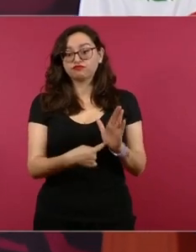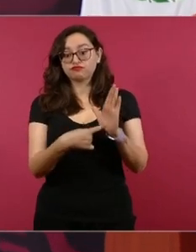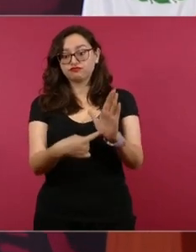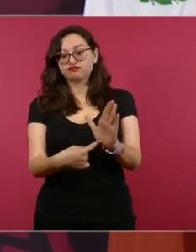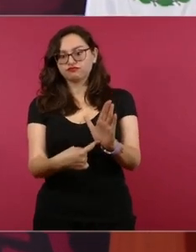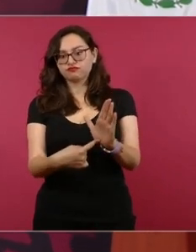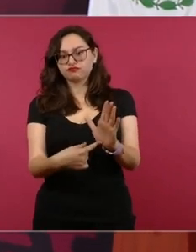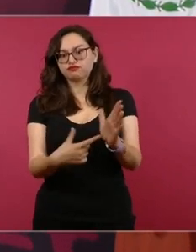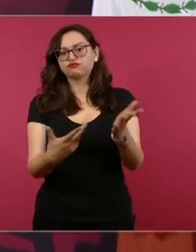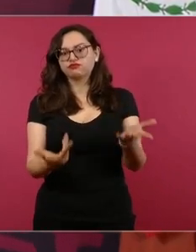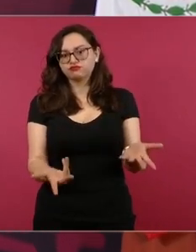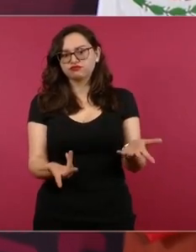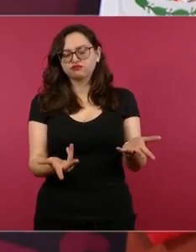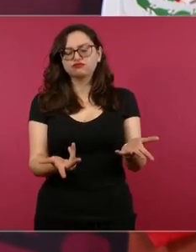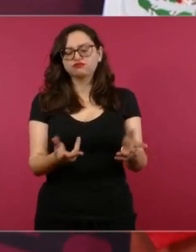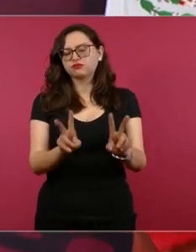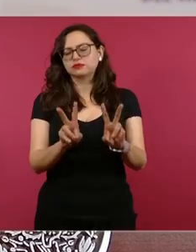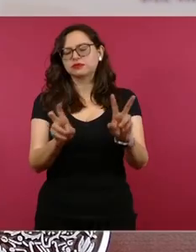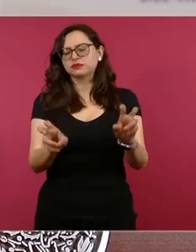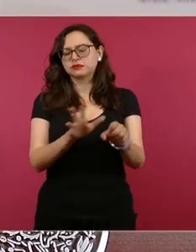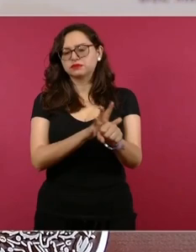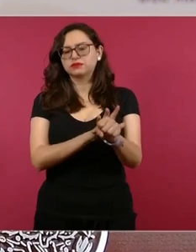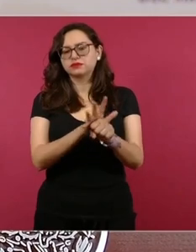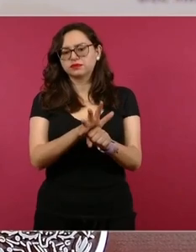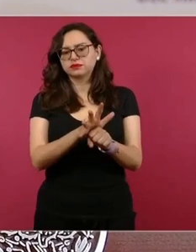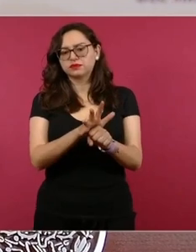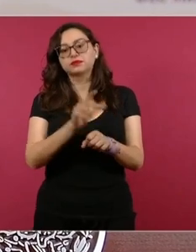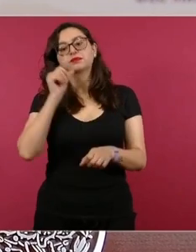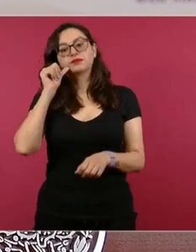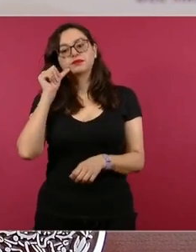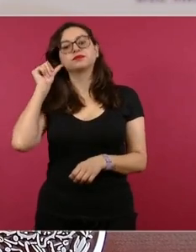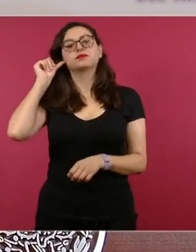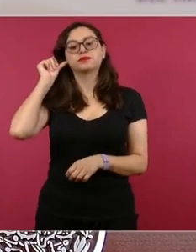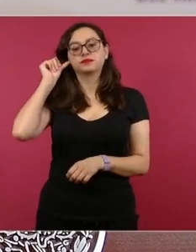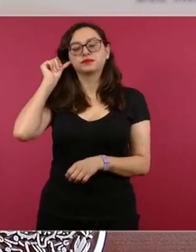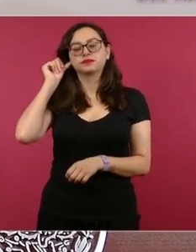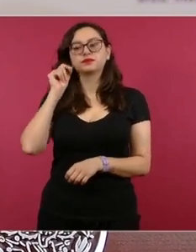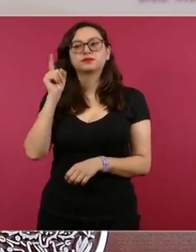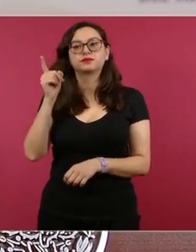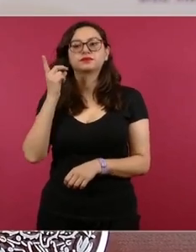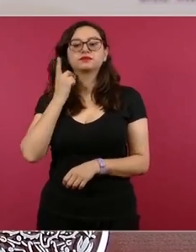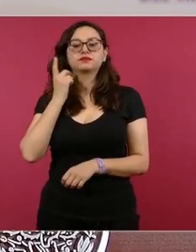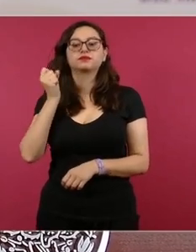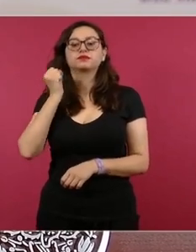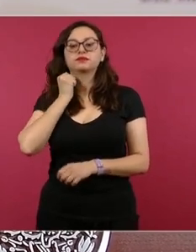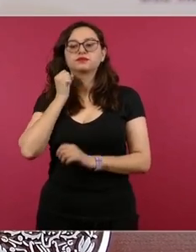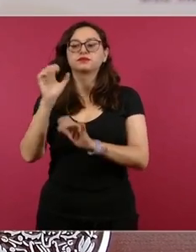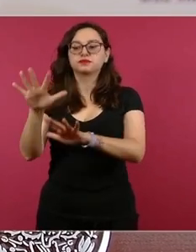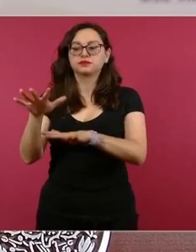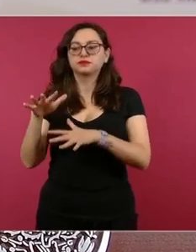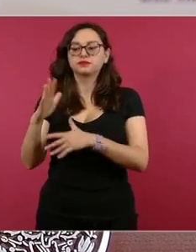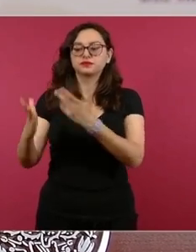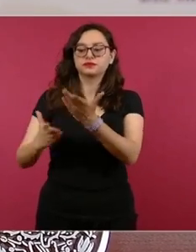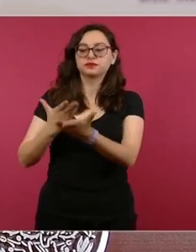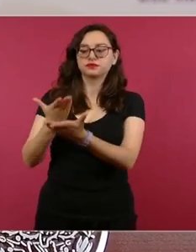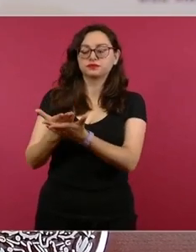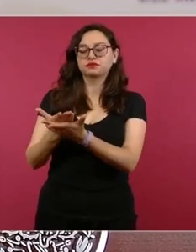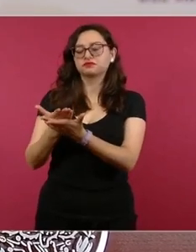fueron aprobadas el día de ayer, lo que quedó pendiente, lo que tiene que ver